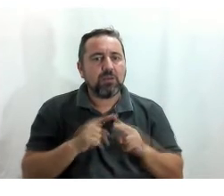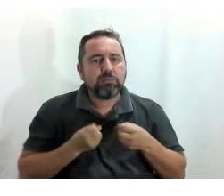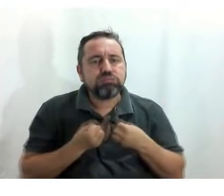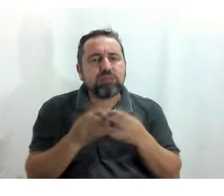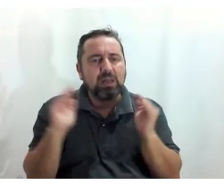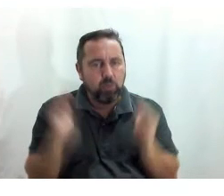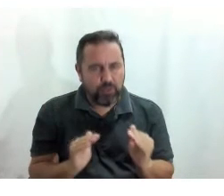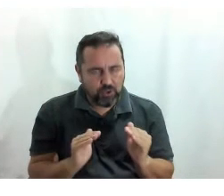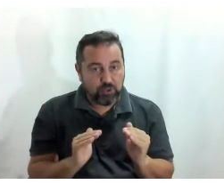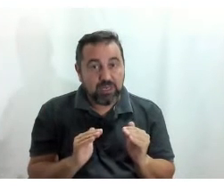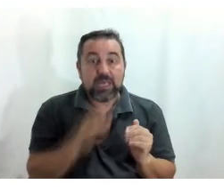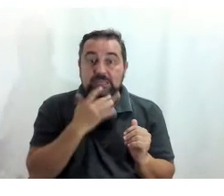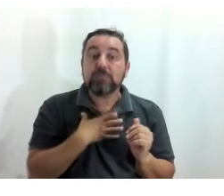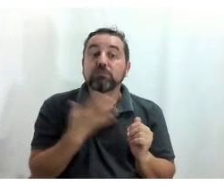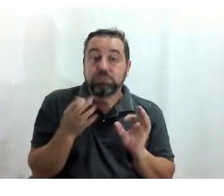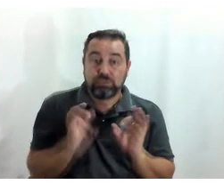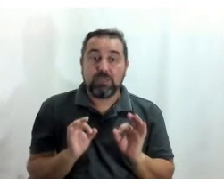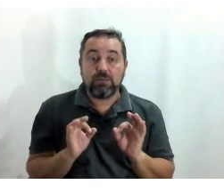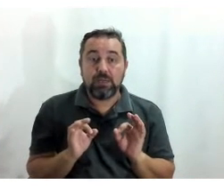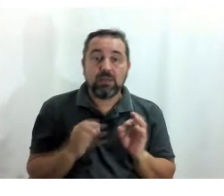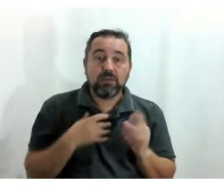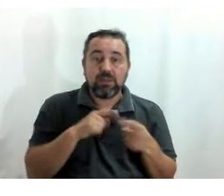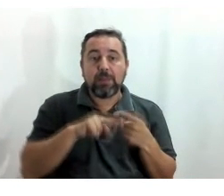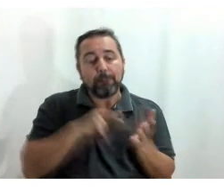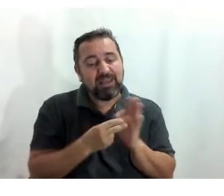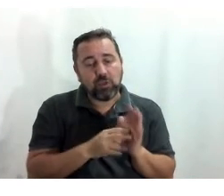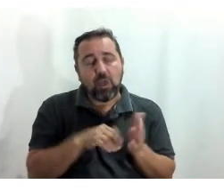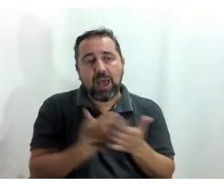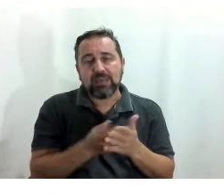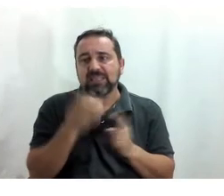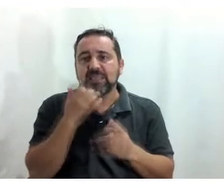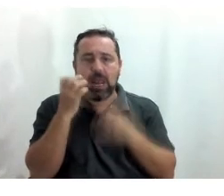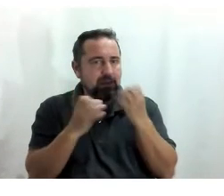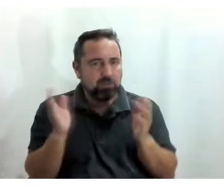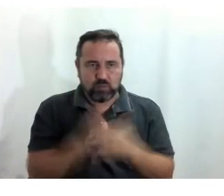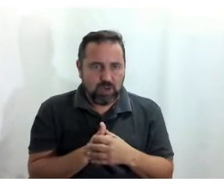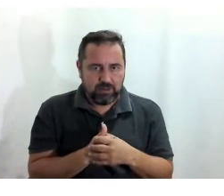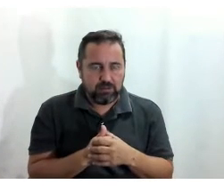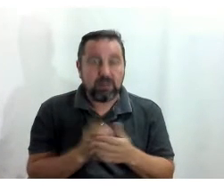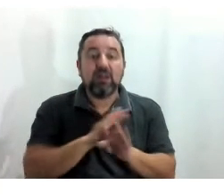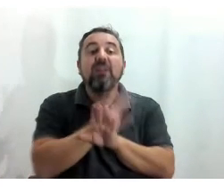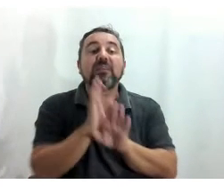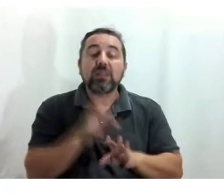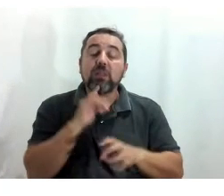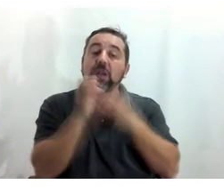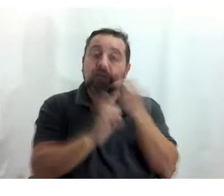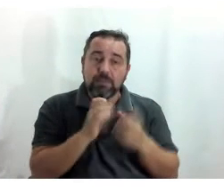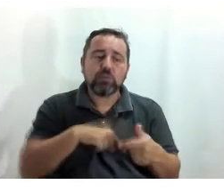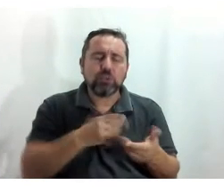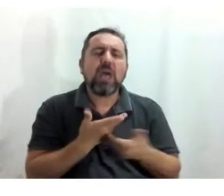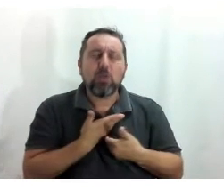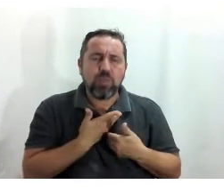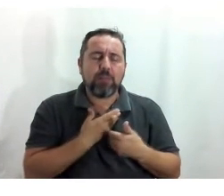ejemplares y, cuando sea posible, reemplazo por otro método que no requiera animales. En definitiva, los animales nos ayudan a